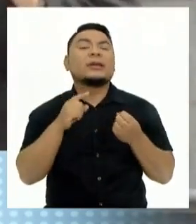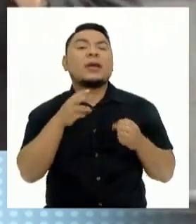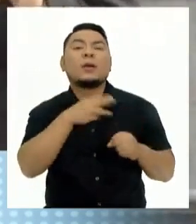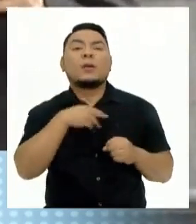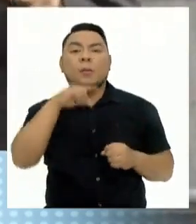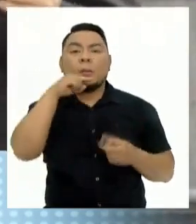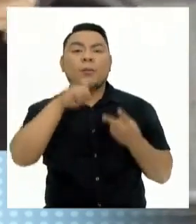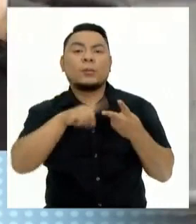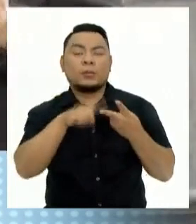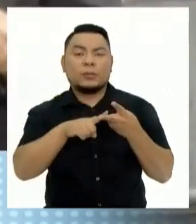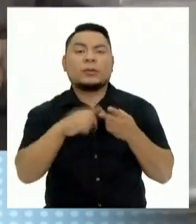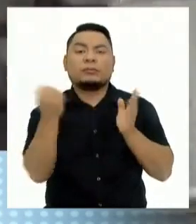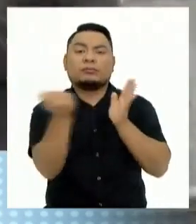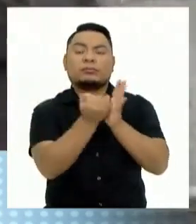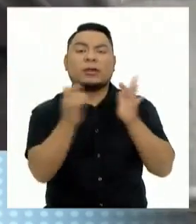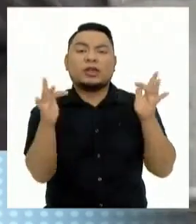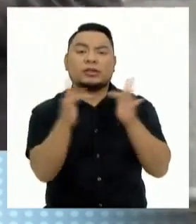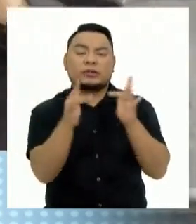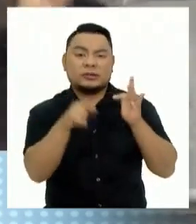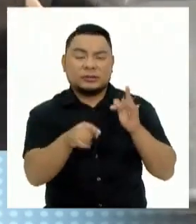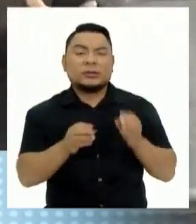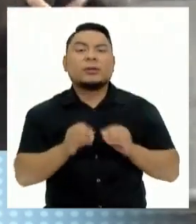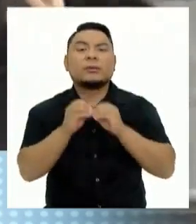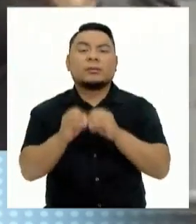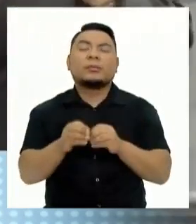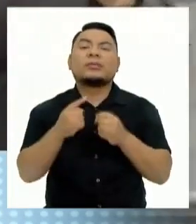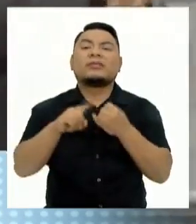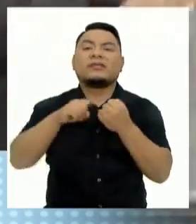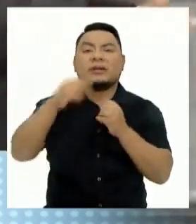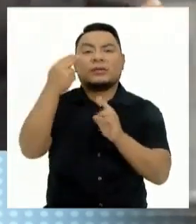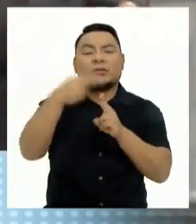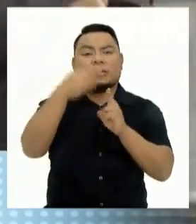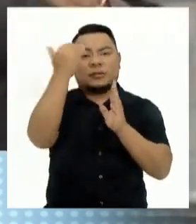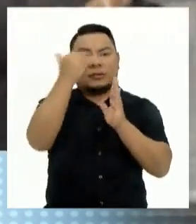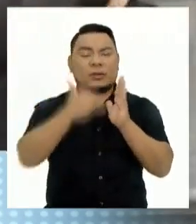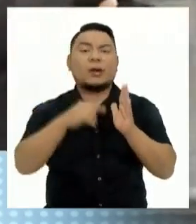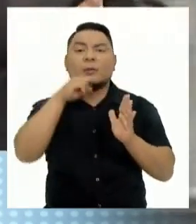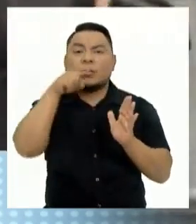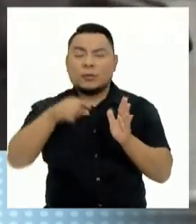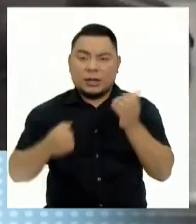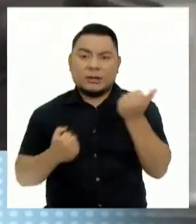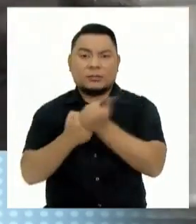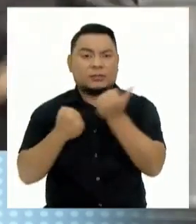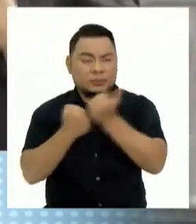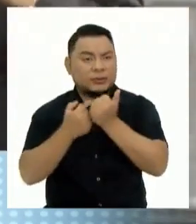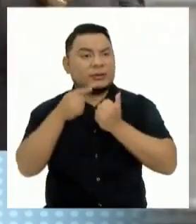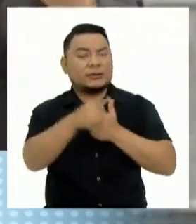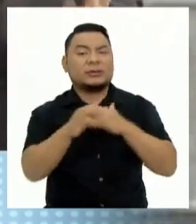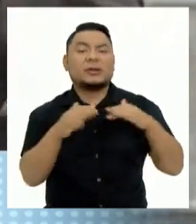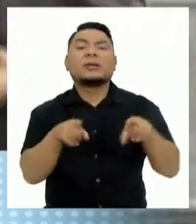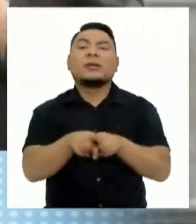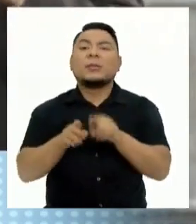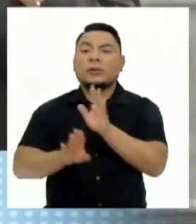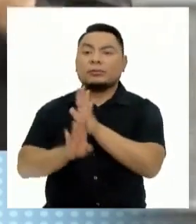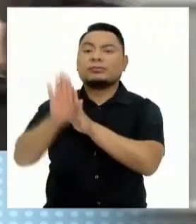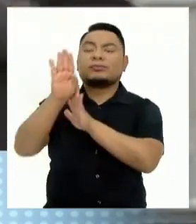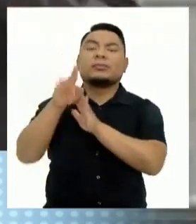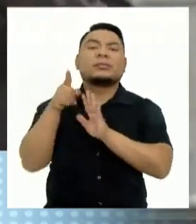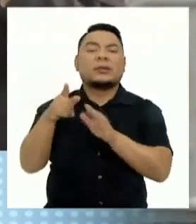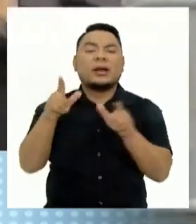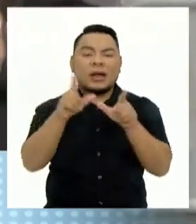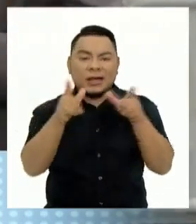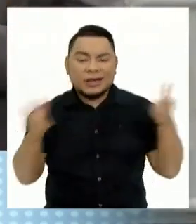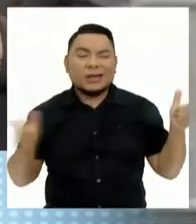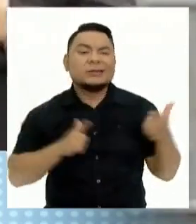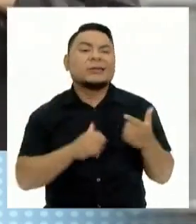electrónica donde colocamos a un conjunto de otras mujeres que no solamente han aportado en la guerra, sino al desarrollo de las letras, las